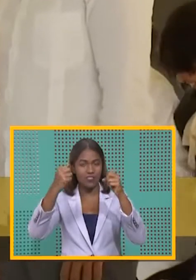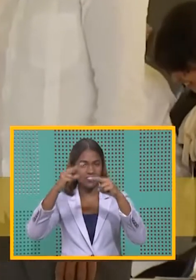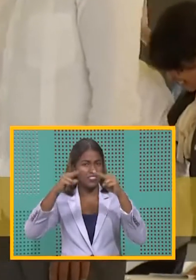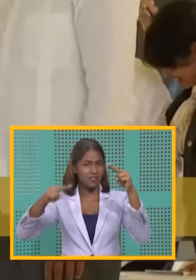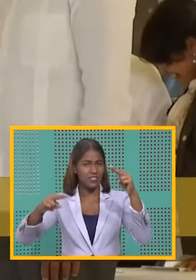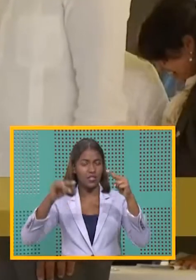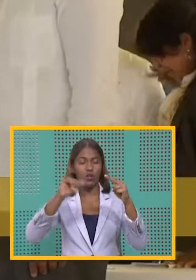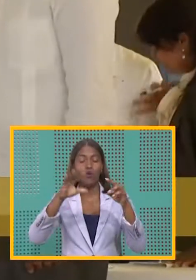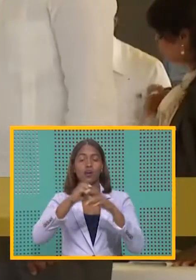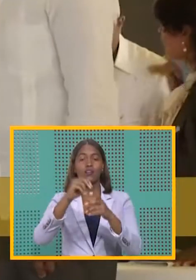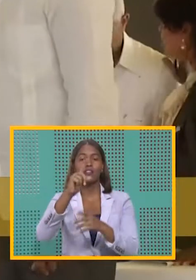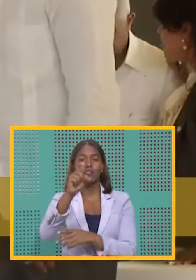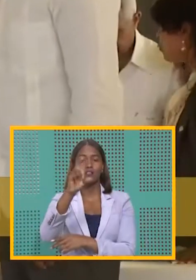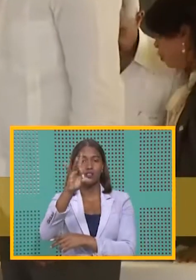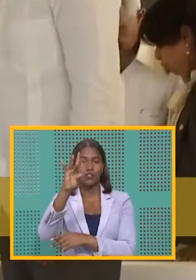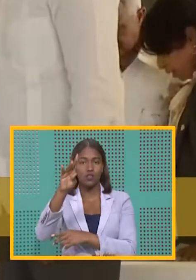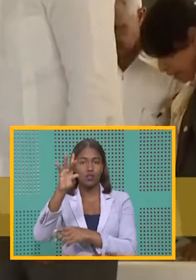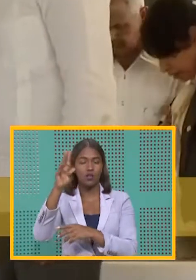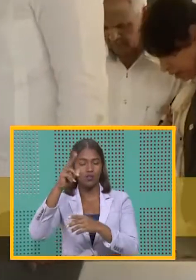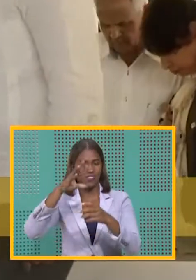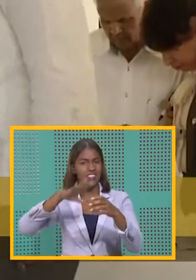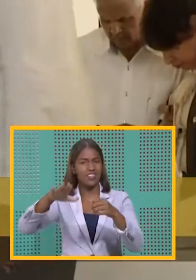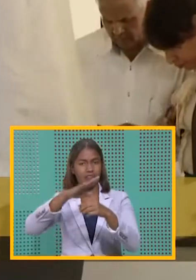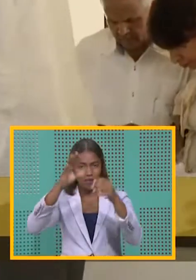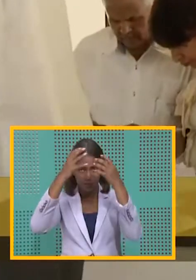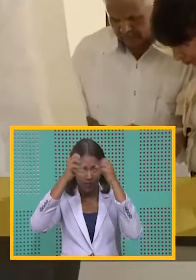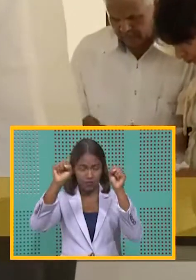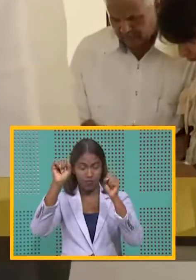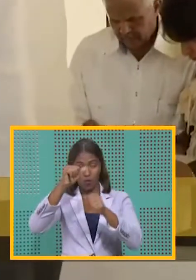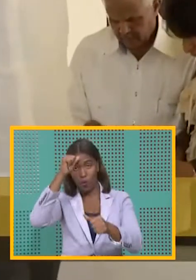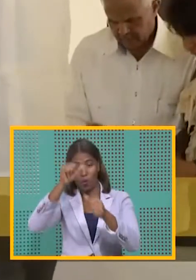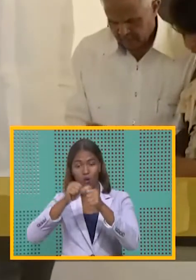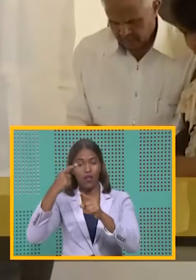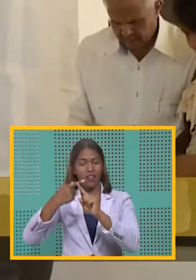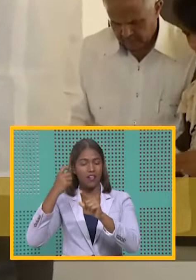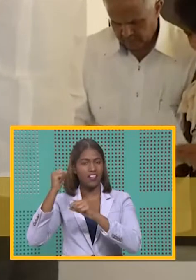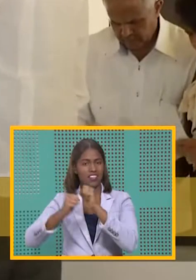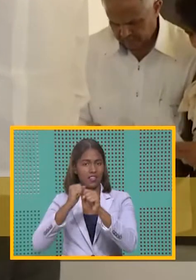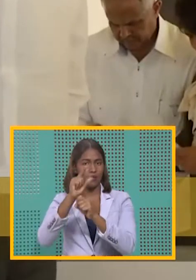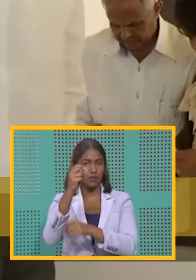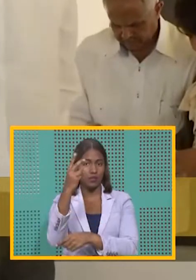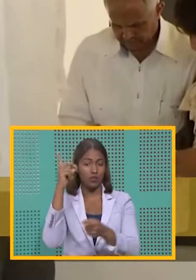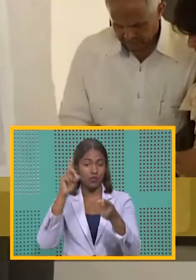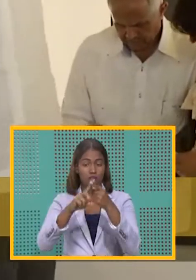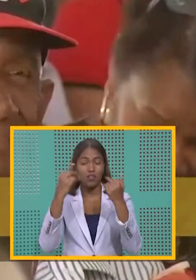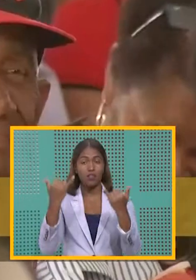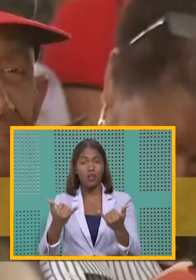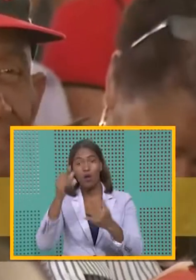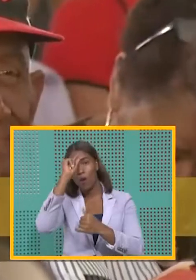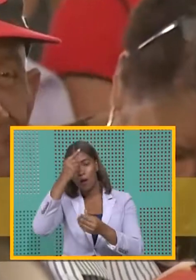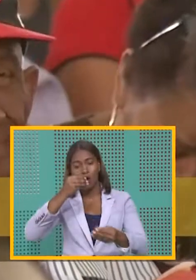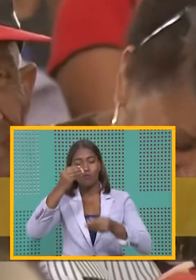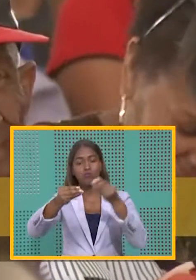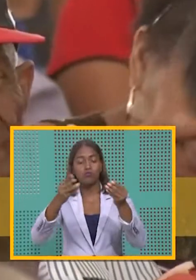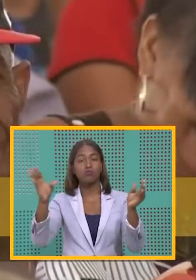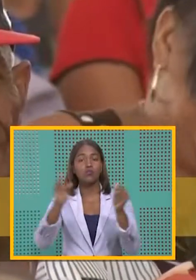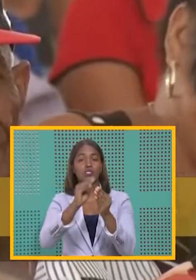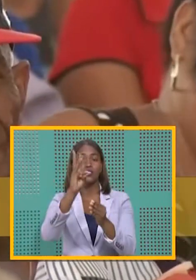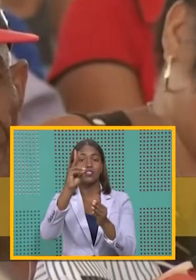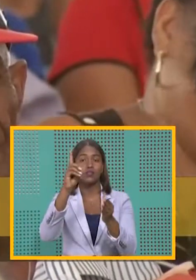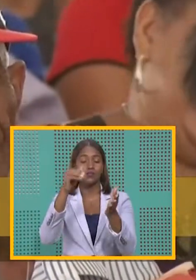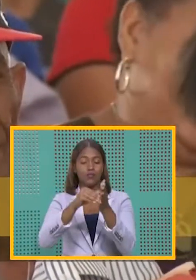El Pintado en la provincia El Ceibo. Se recuerda que del 2012 a la fecha el gobierno ha entregado más de